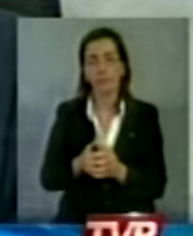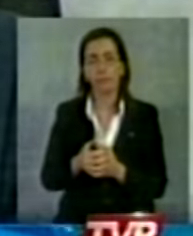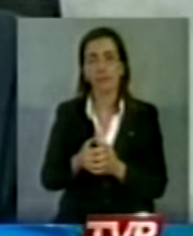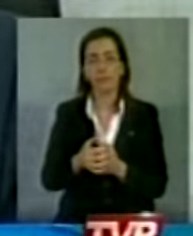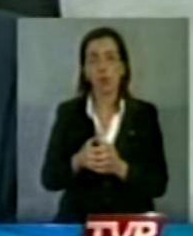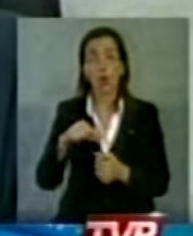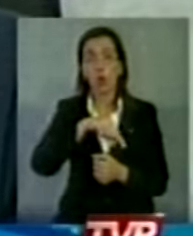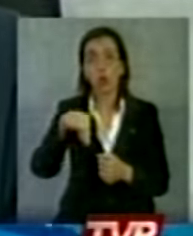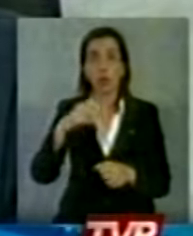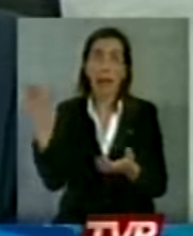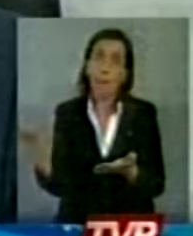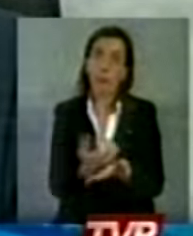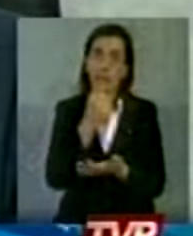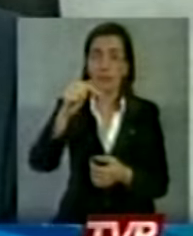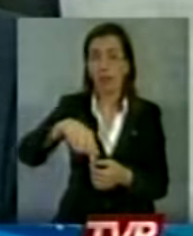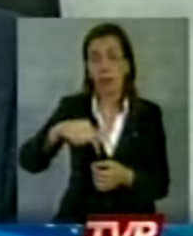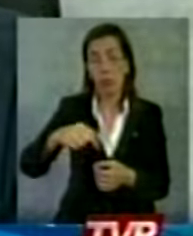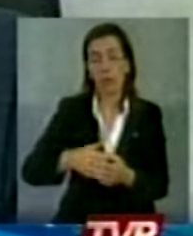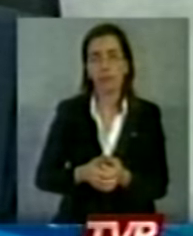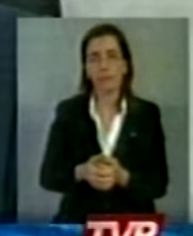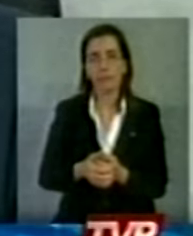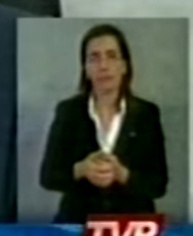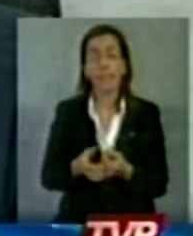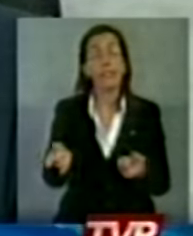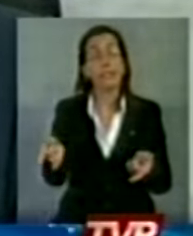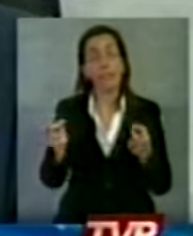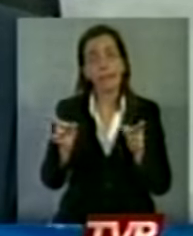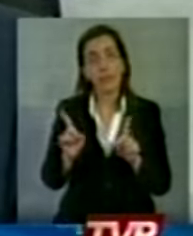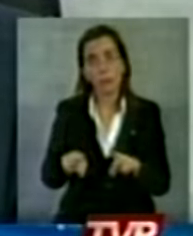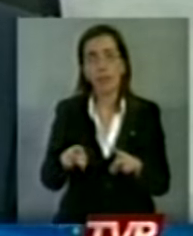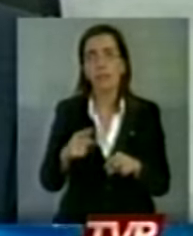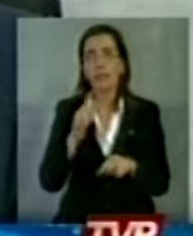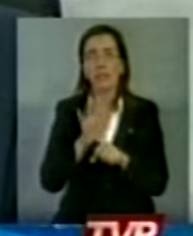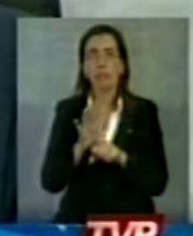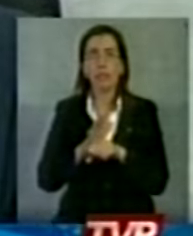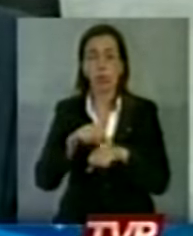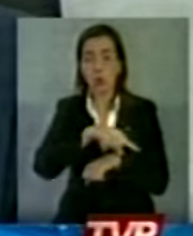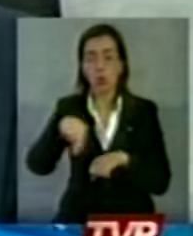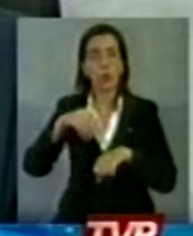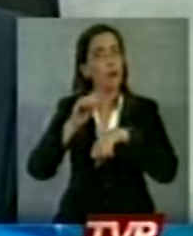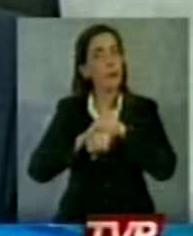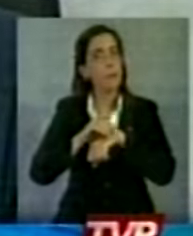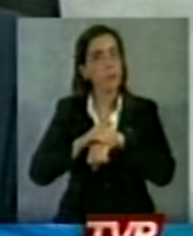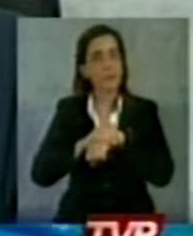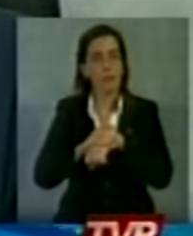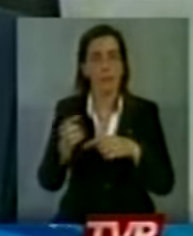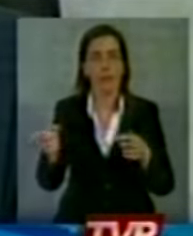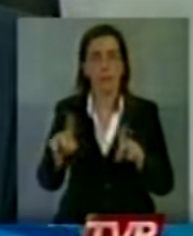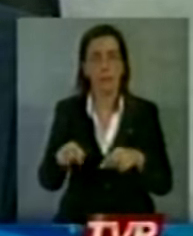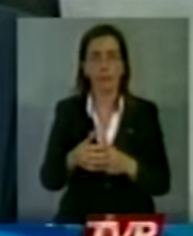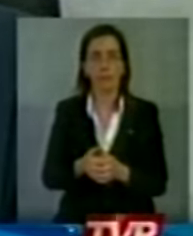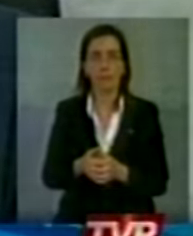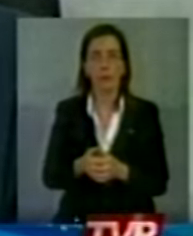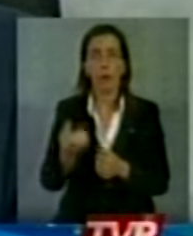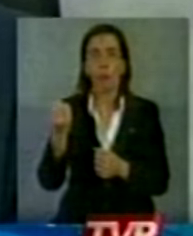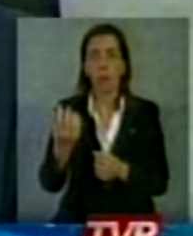Esta es nuestra oportunidad y también nuestra responsabilidad. Es